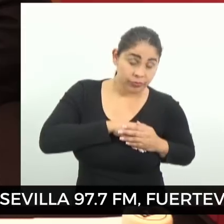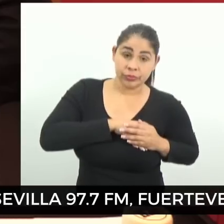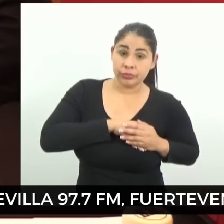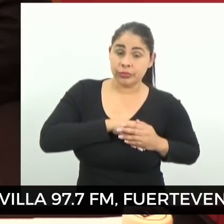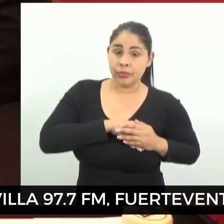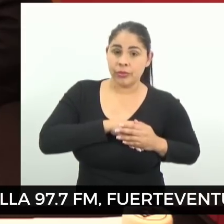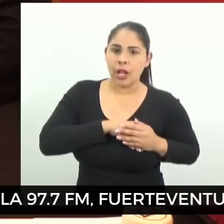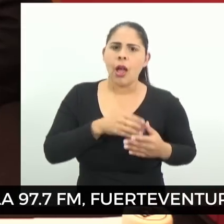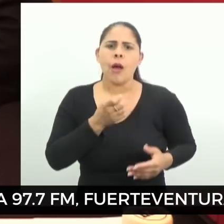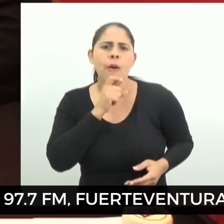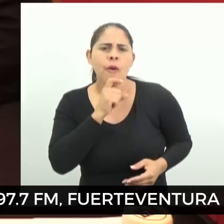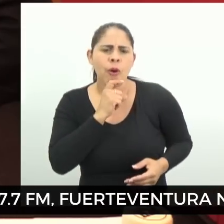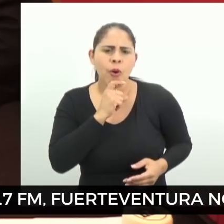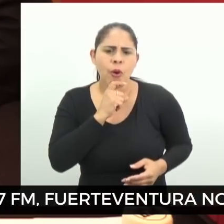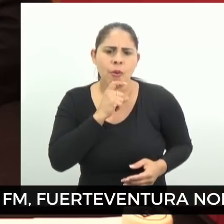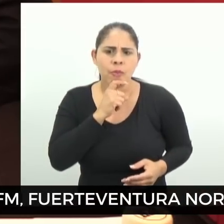Aprendiéndola de memoria.